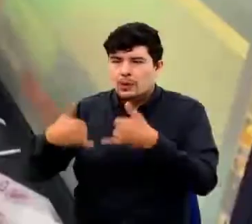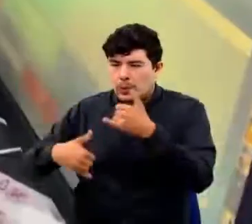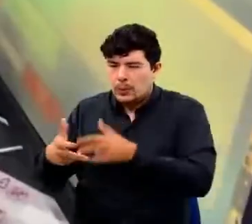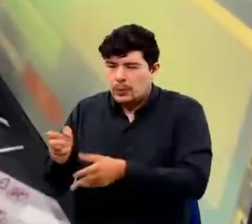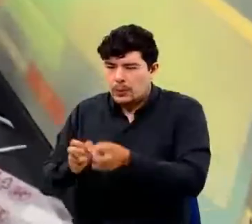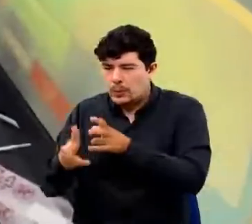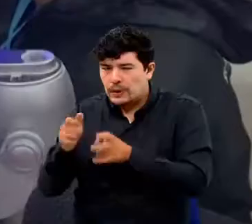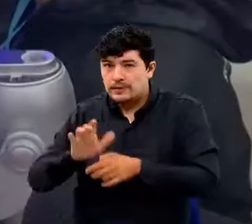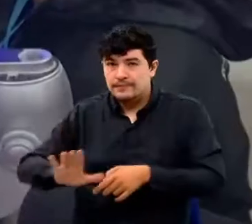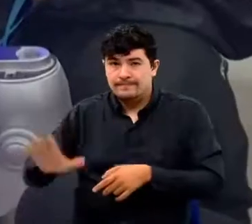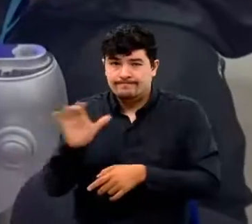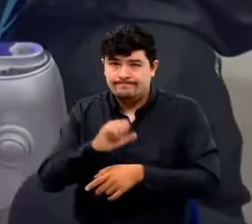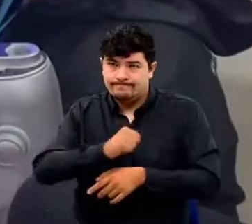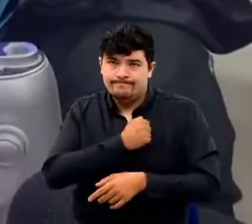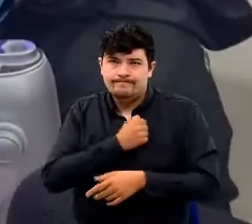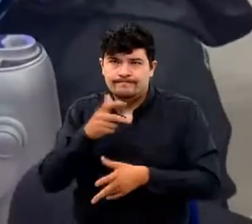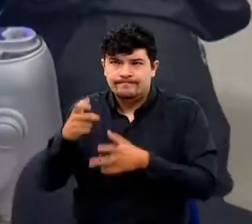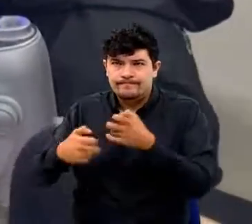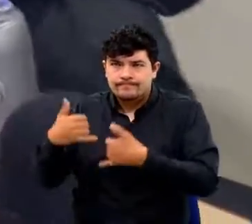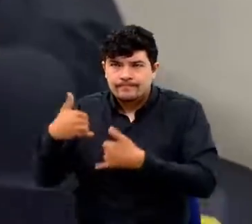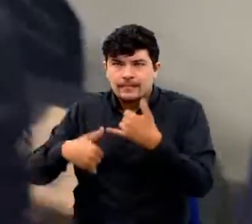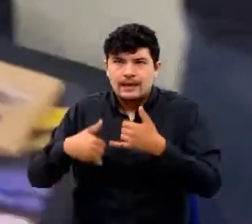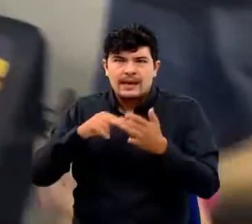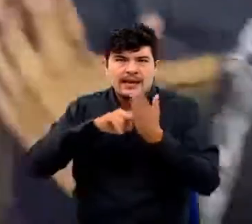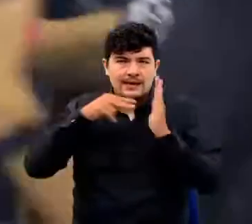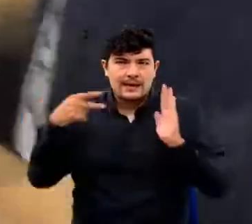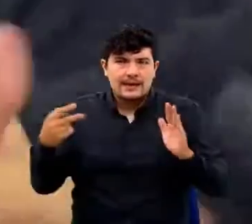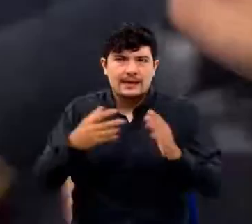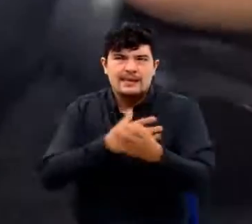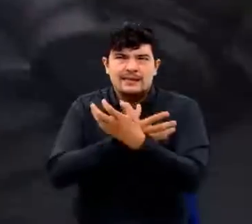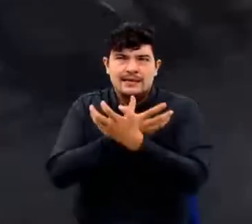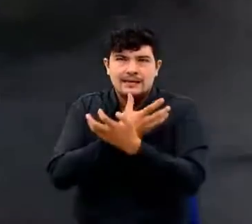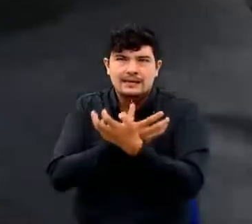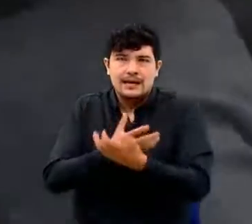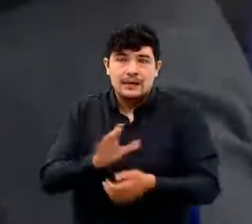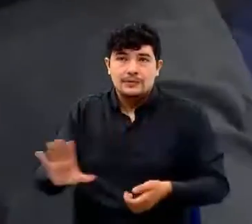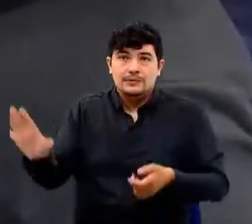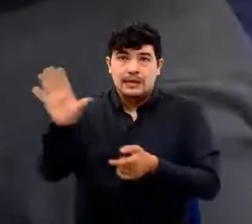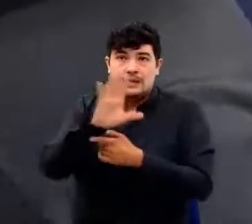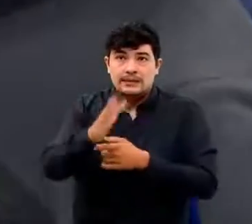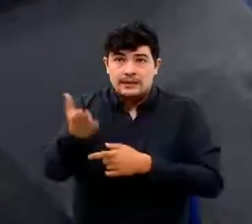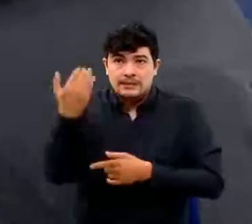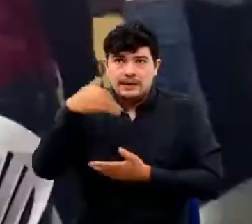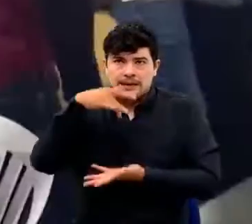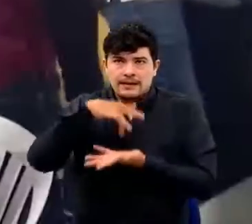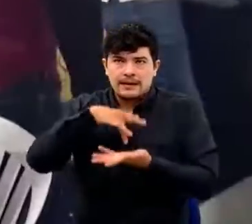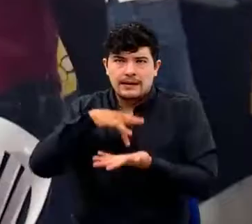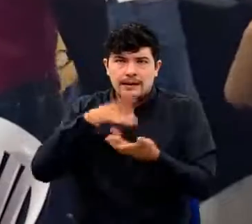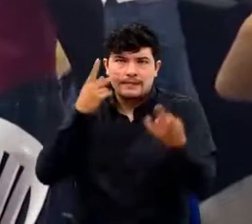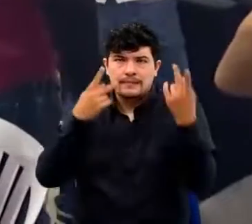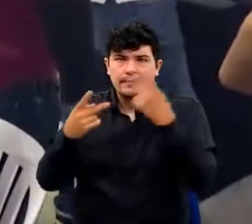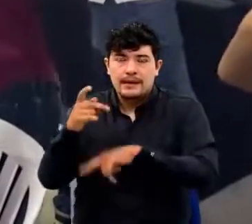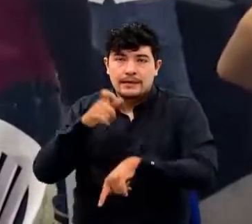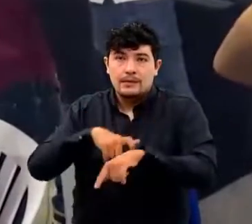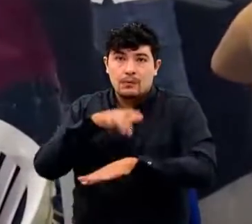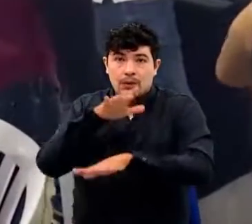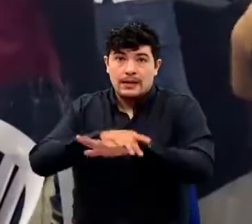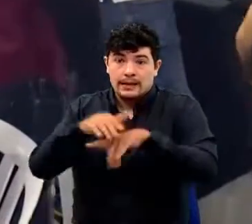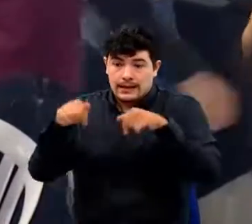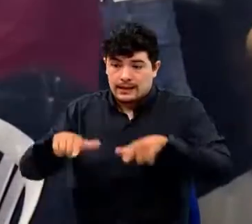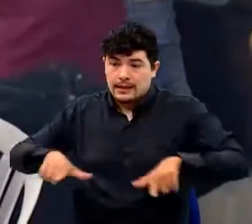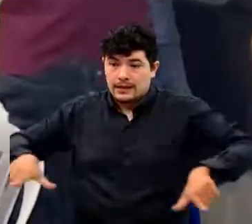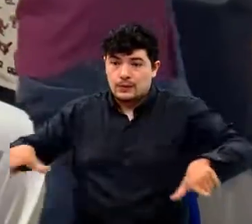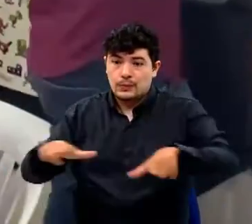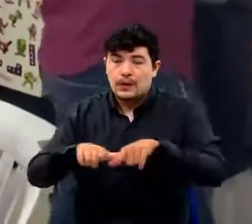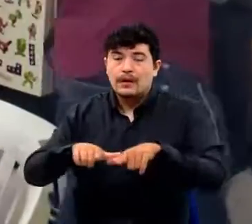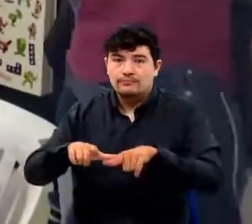para los amantes de los videojuegos también, tecnología, ciencia. Ustedes pueden visitarnos en las horas de la tarde. Por supuesto, estamos acá en el